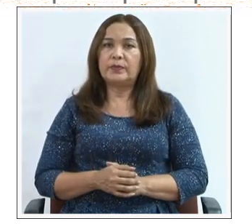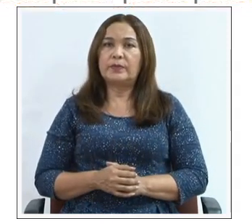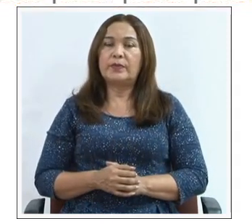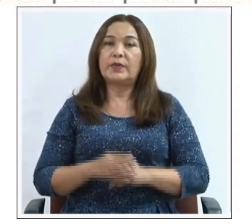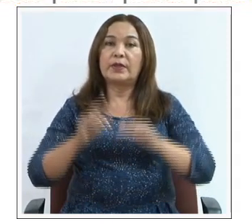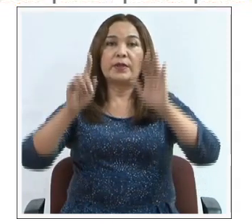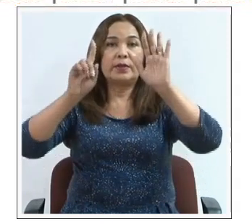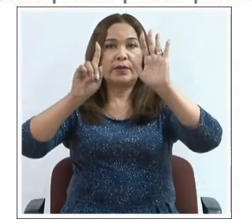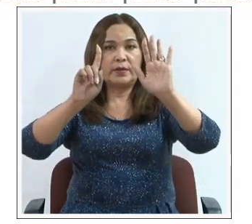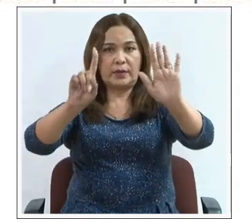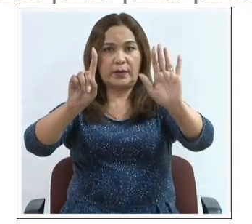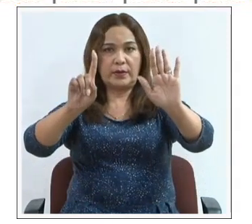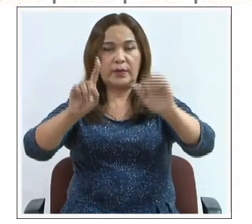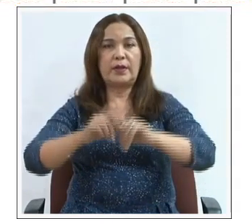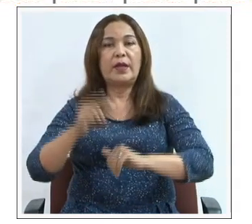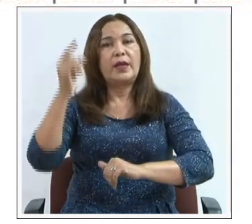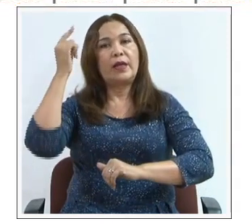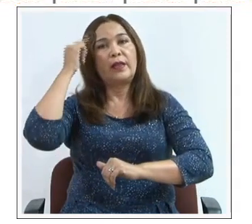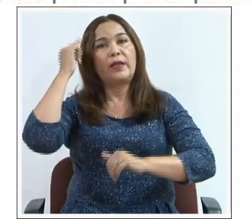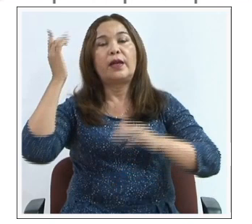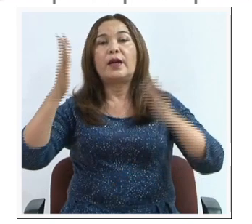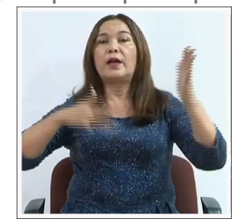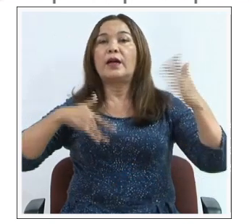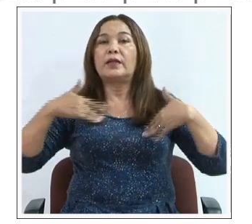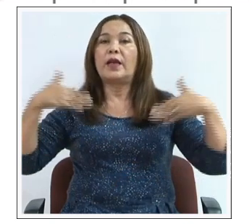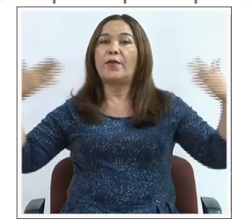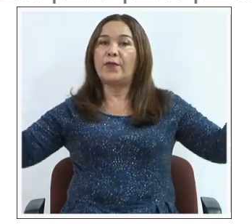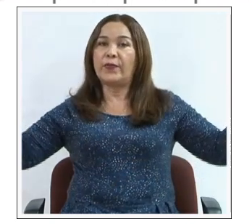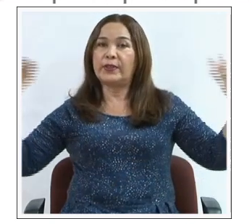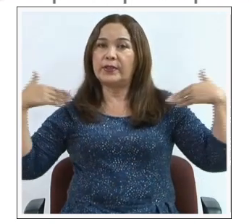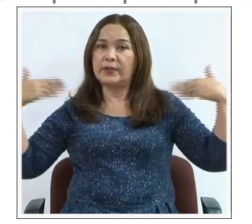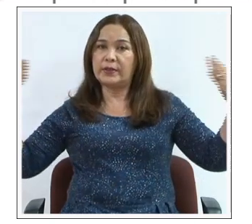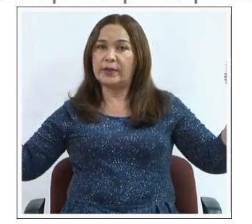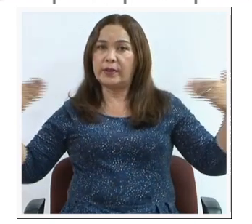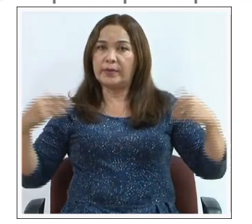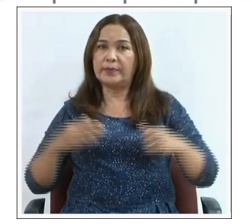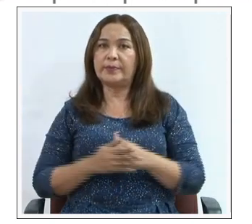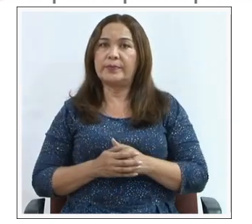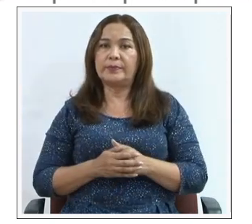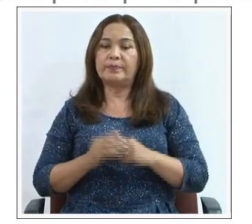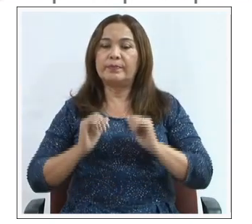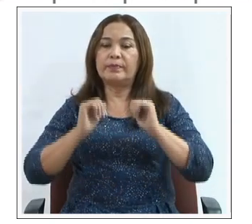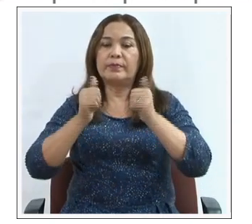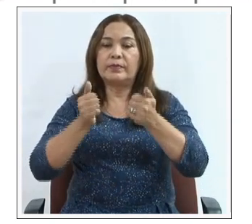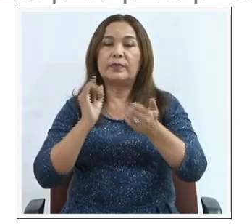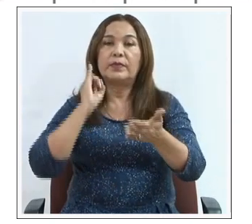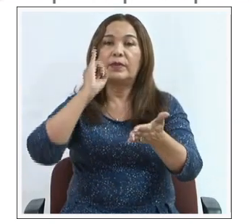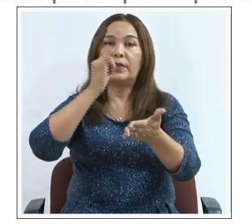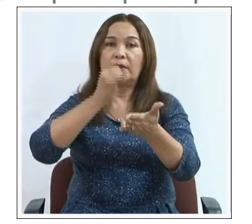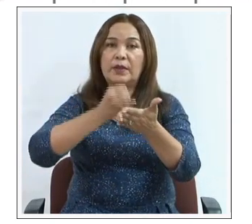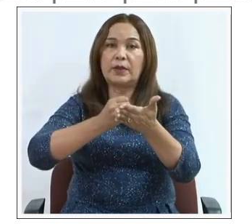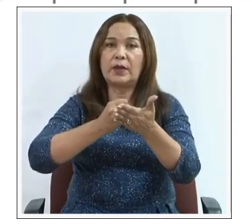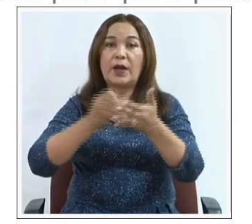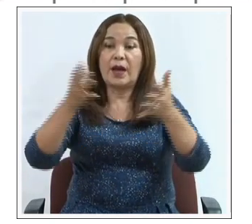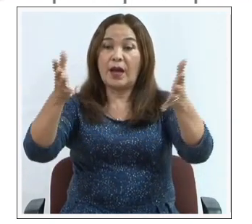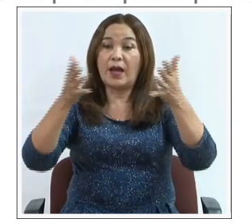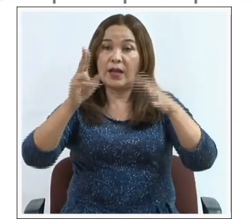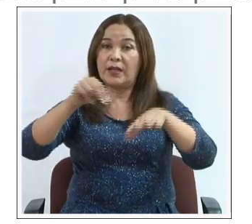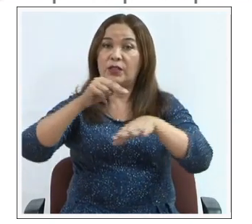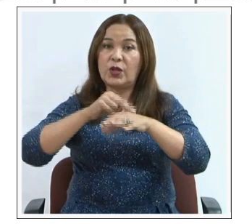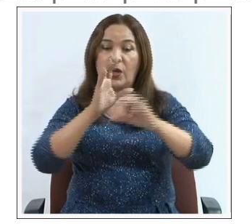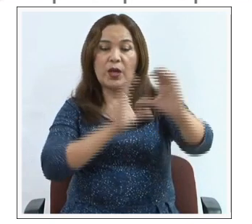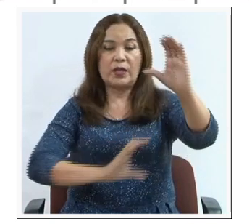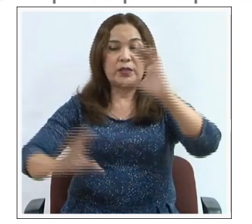día 6 días de la actividad física apertura de inscripción al premio nacional